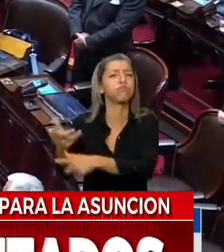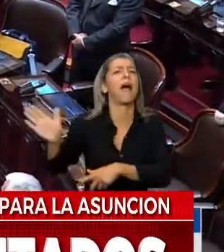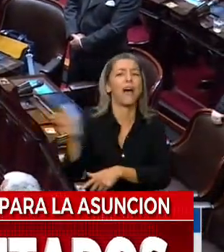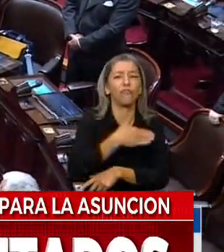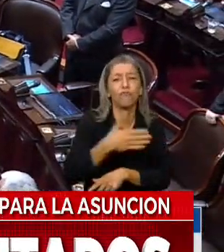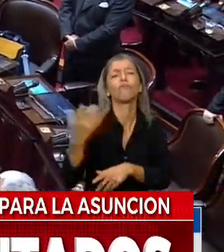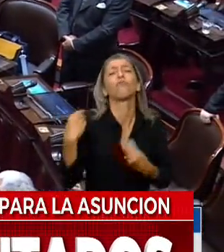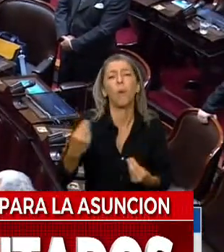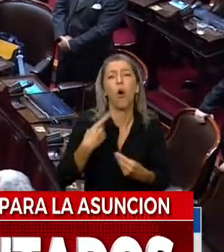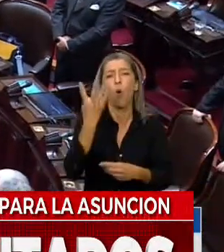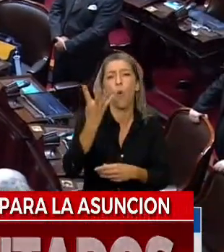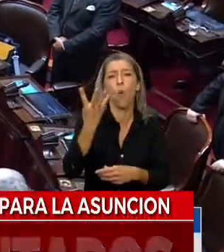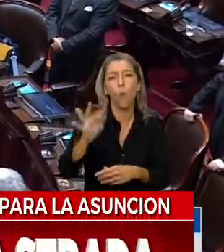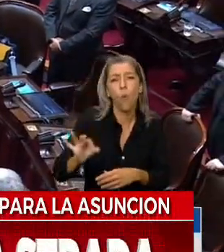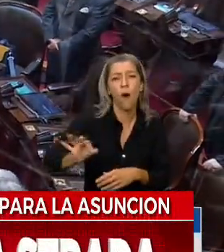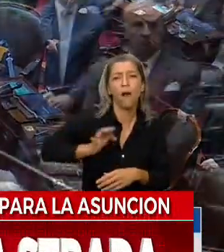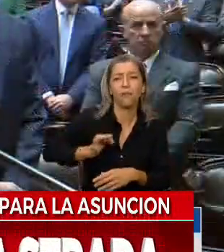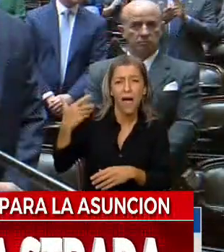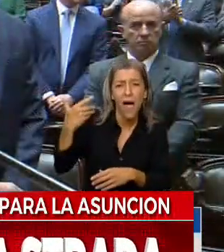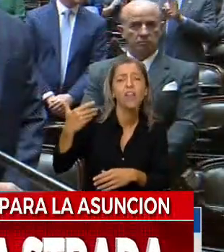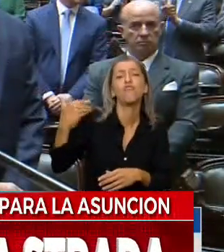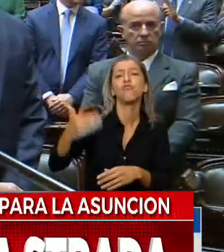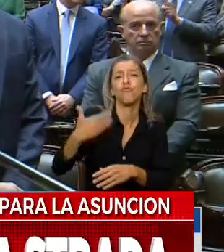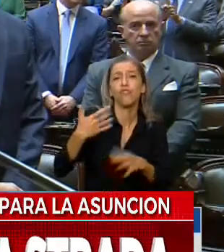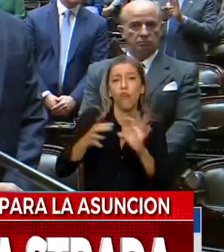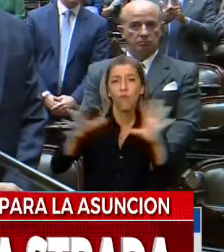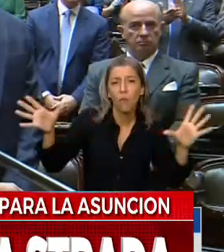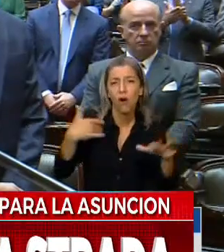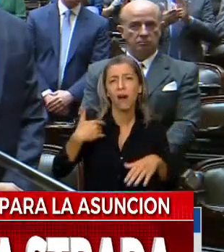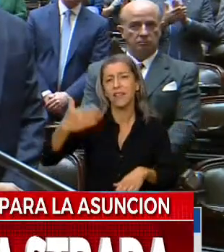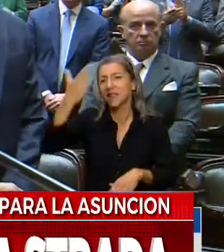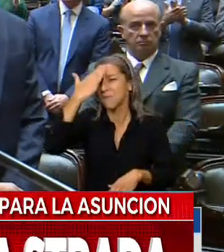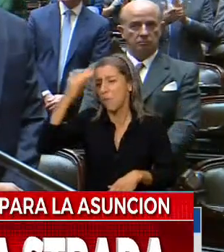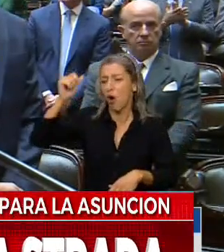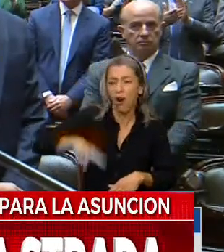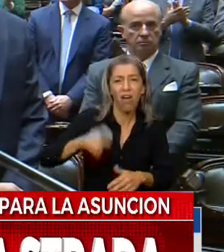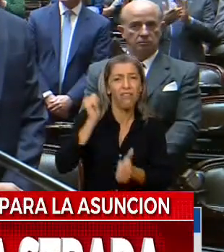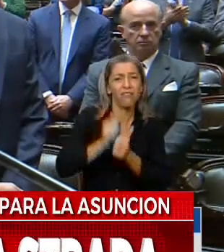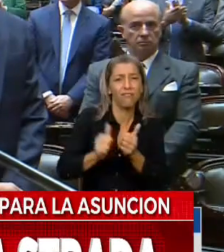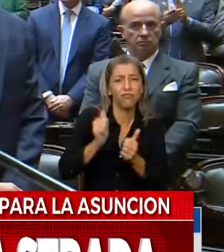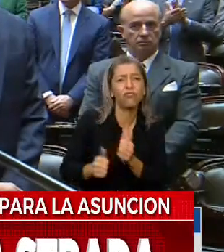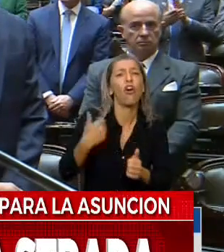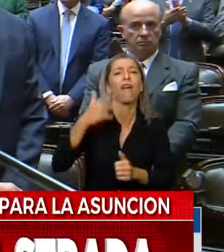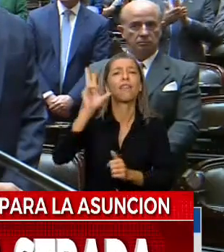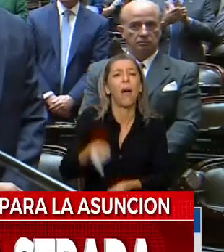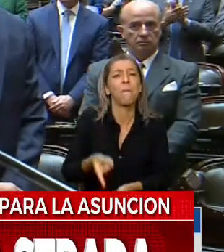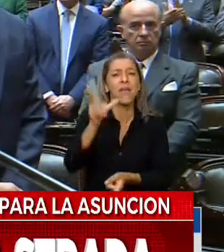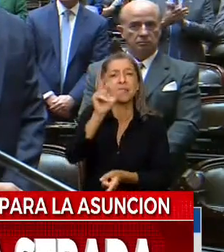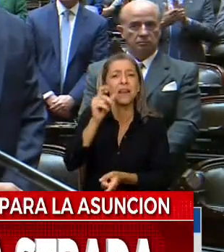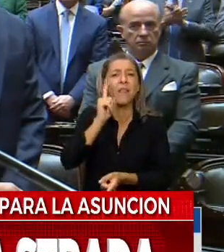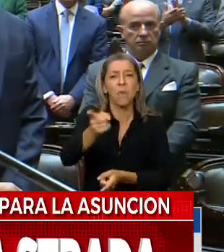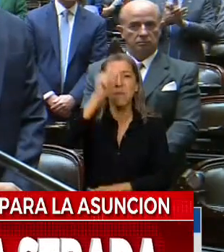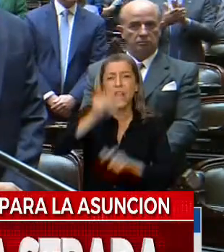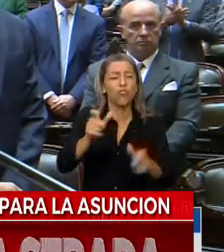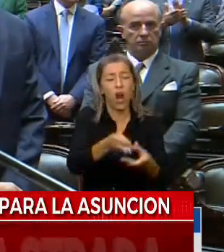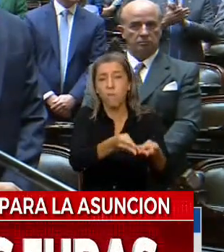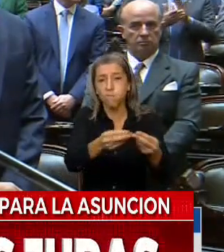de democracia, por la memoria histórica de nuestro pueblo, 30.000 detenidos,